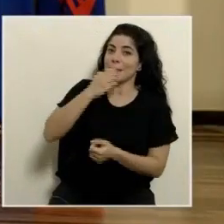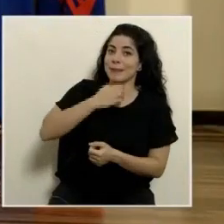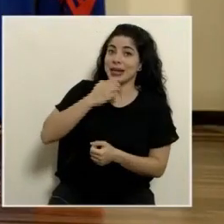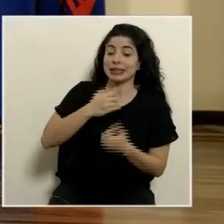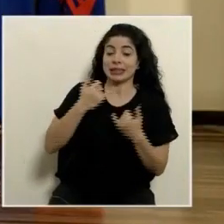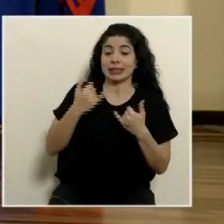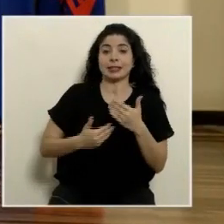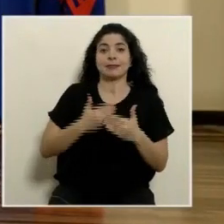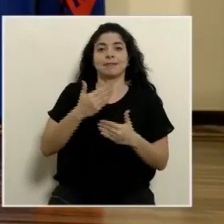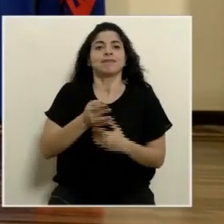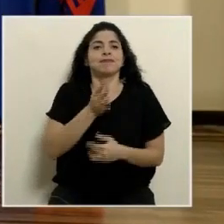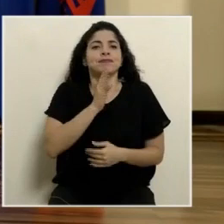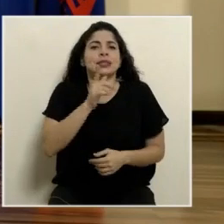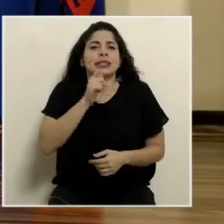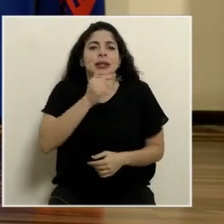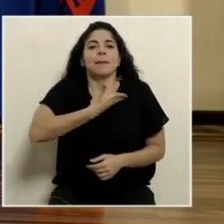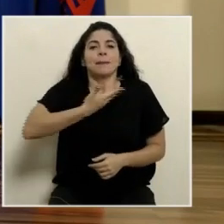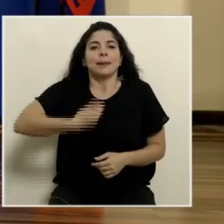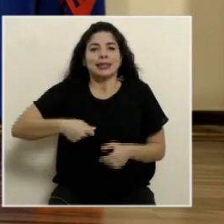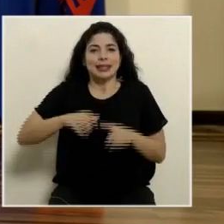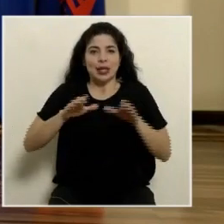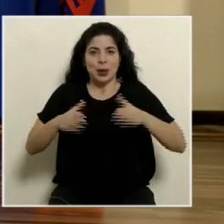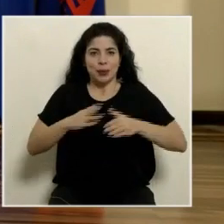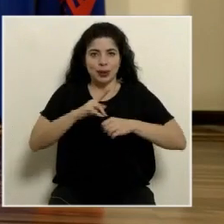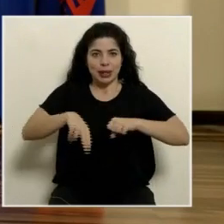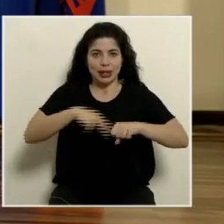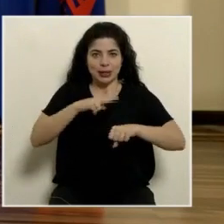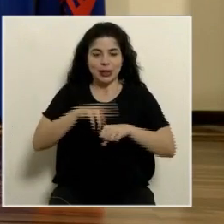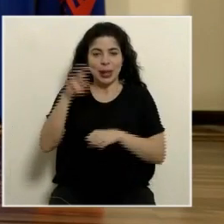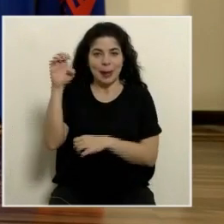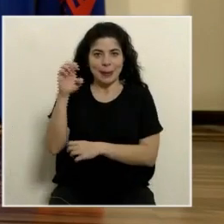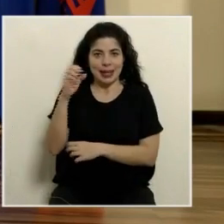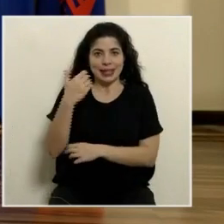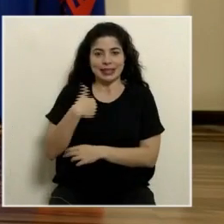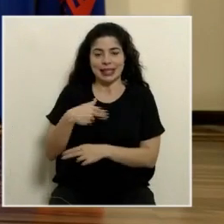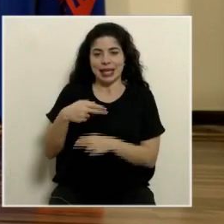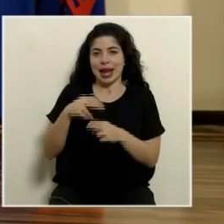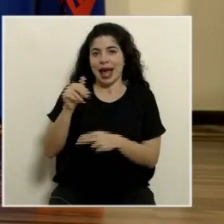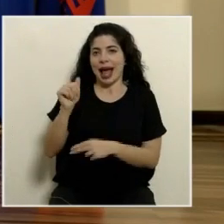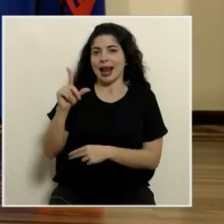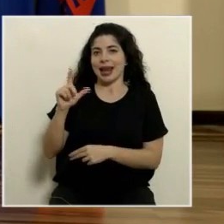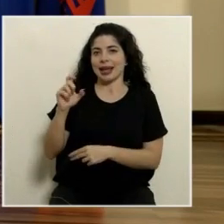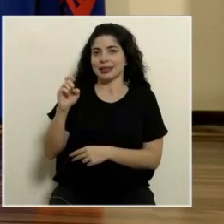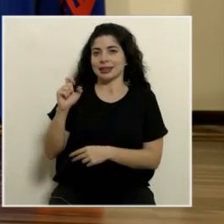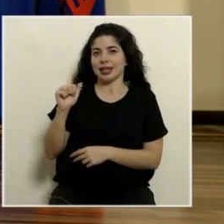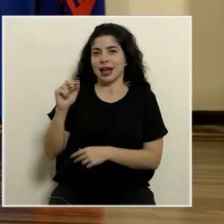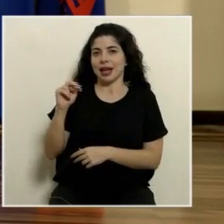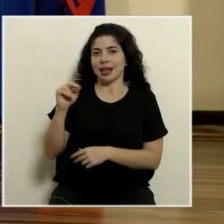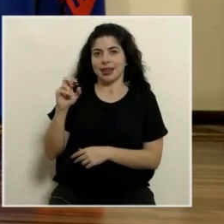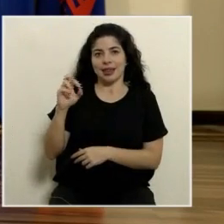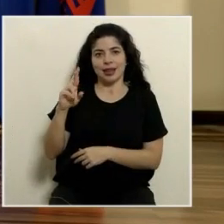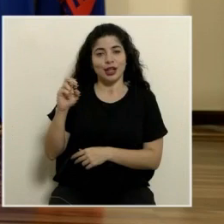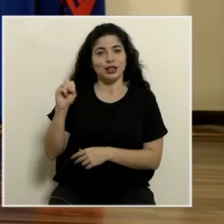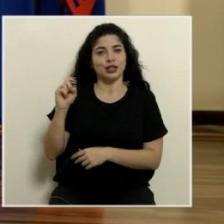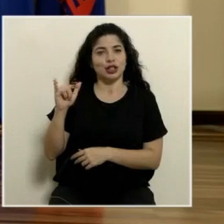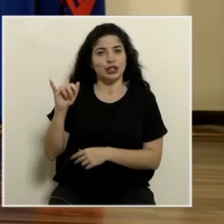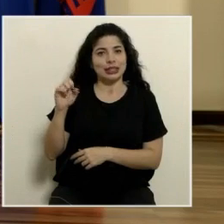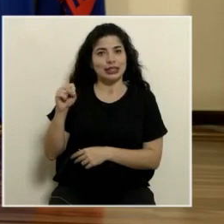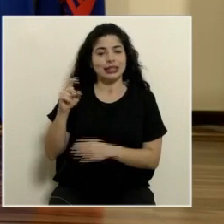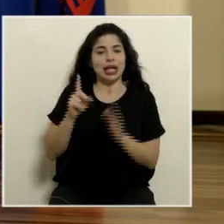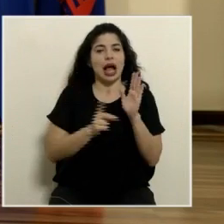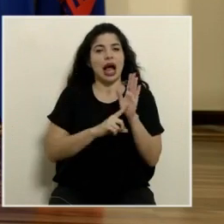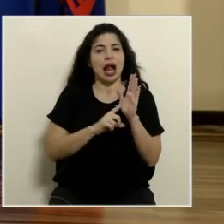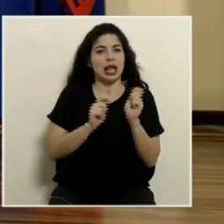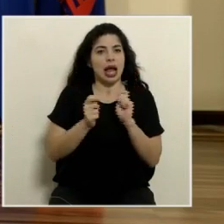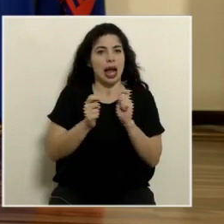A continuación escuchamos al presidente de la Comisión Nacional de Emergencias, el señor Alexander Solís, quien nos hablará del cambio de alertas